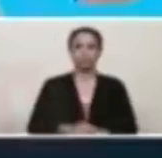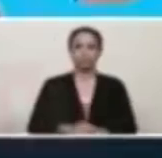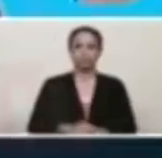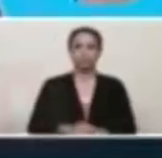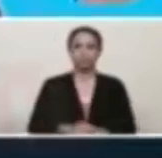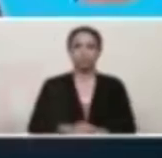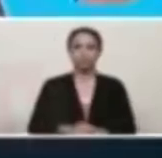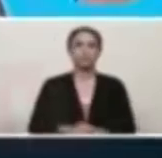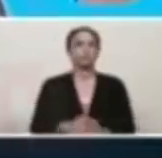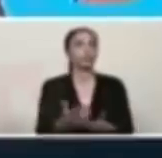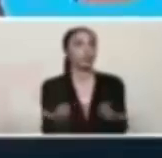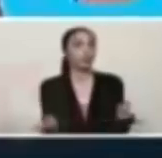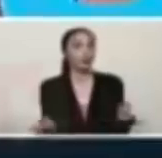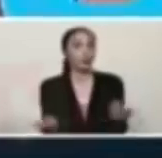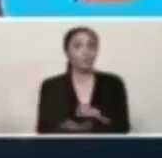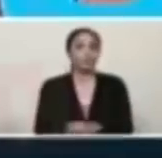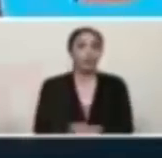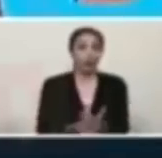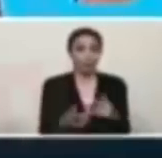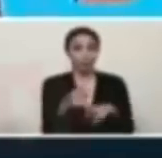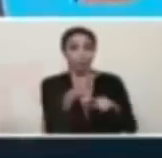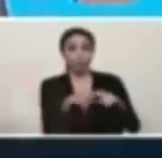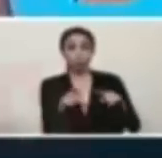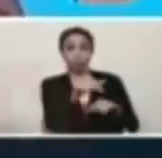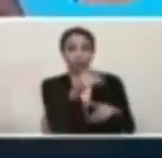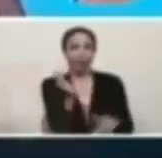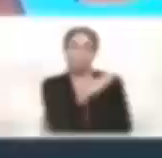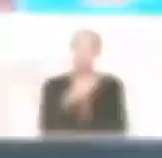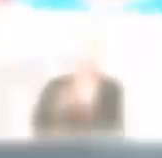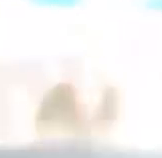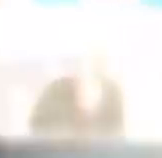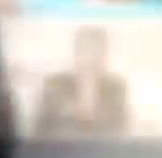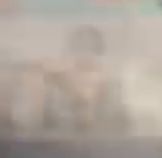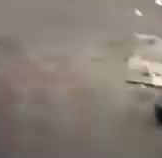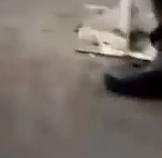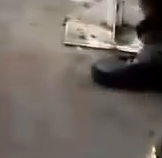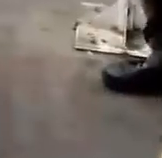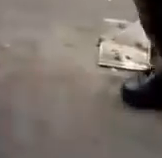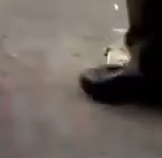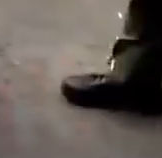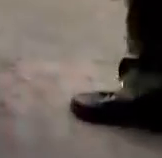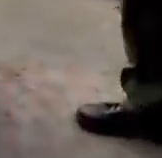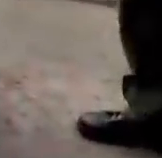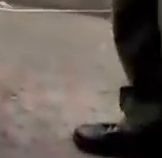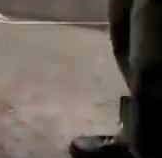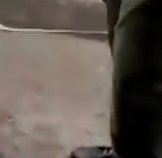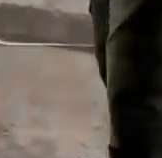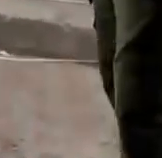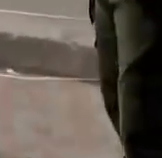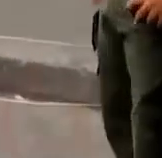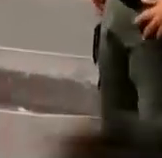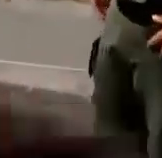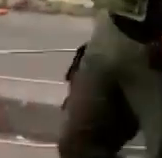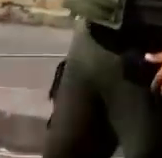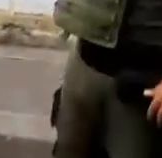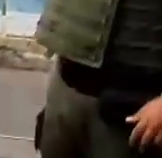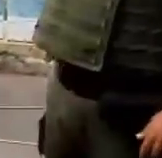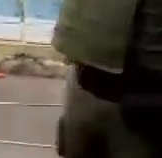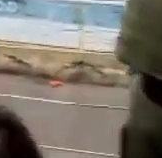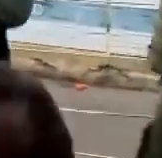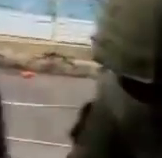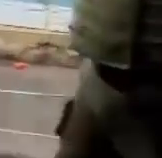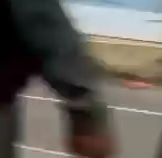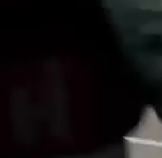mayor apoyo para violar los derechos humanos, para negar el debido proceso y para mortificar a los detenidos y colocarlos en estado de